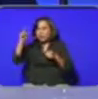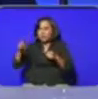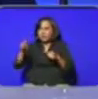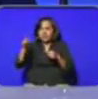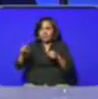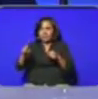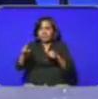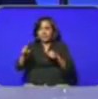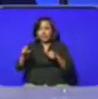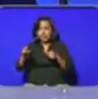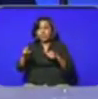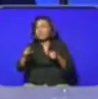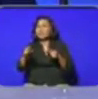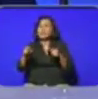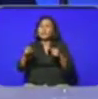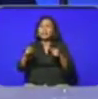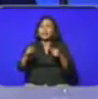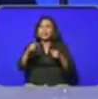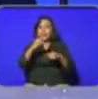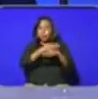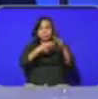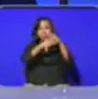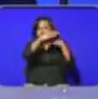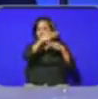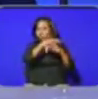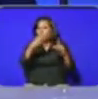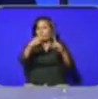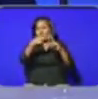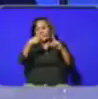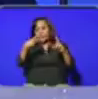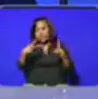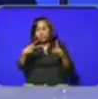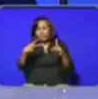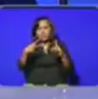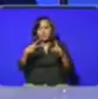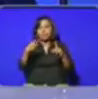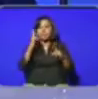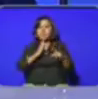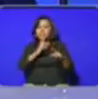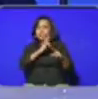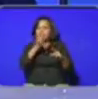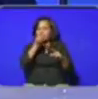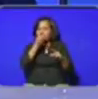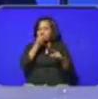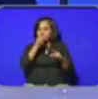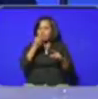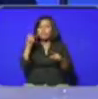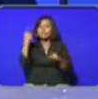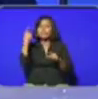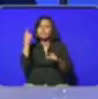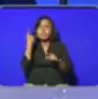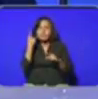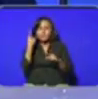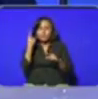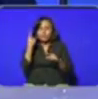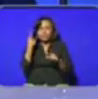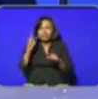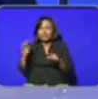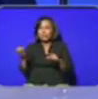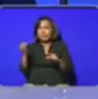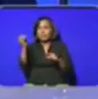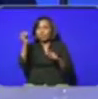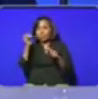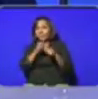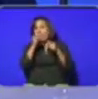de hotelería, de restaurantes, de gastronomía, de todos esos elementos, entiendes que el joven o los países que